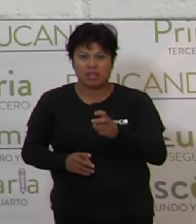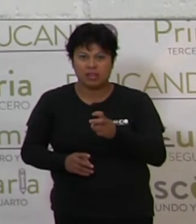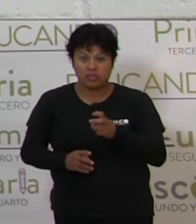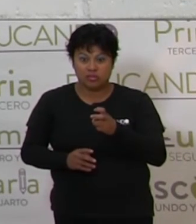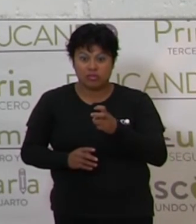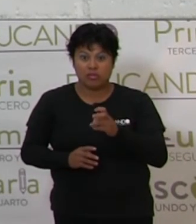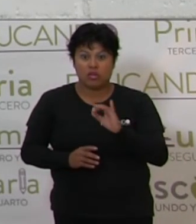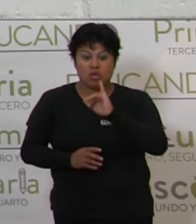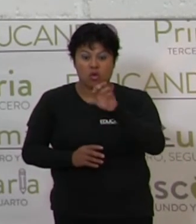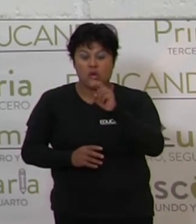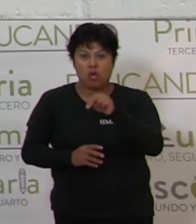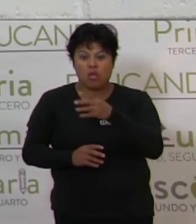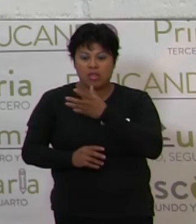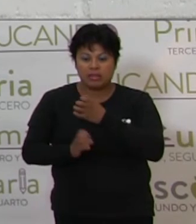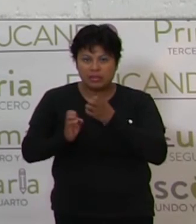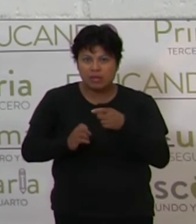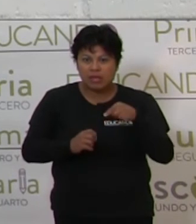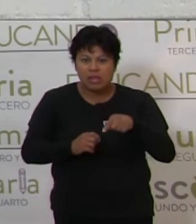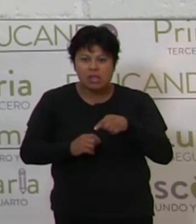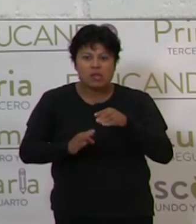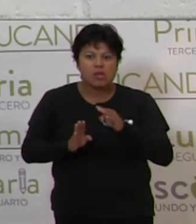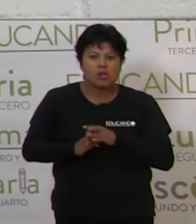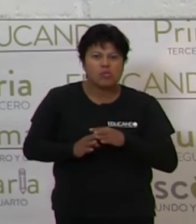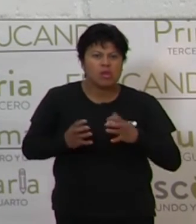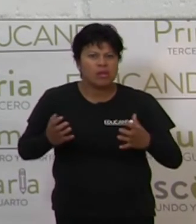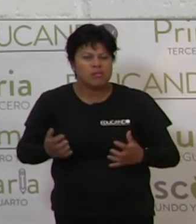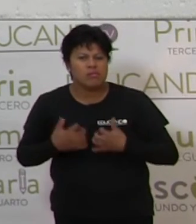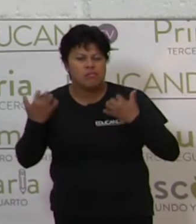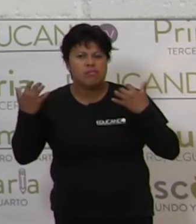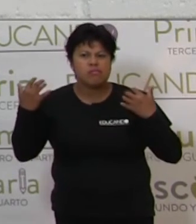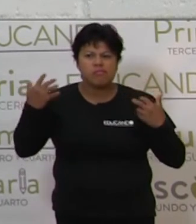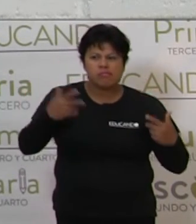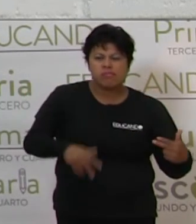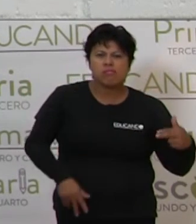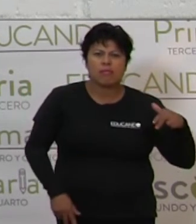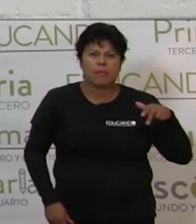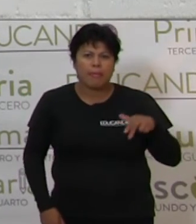Mientras tanto, John Poole andaba por ahí con un aire curioso,